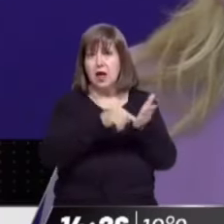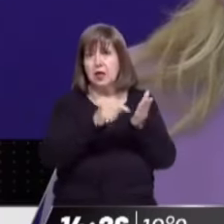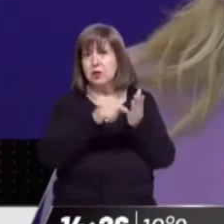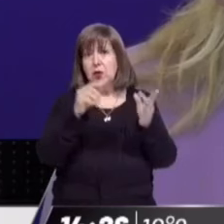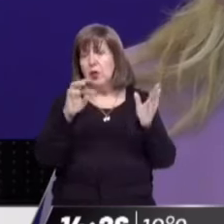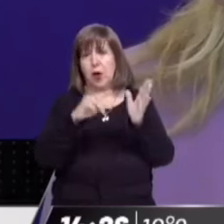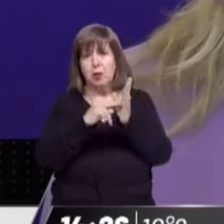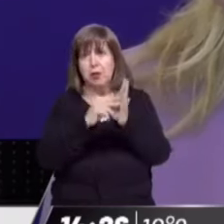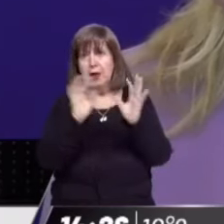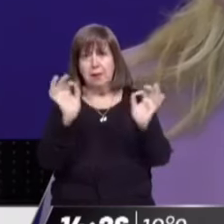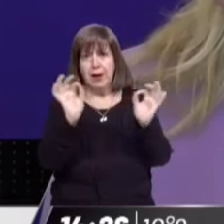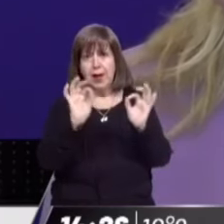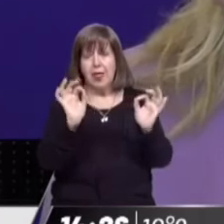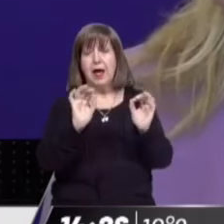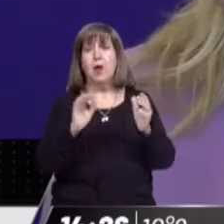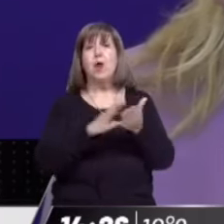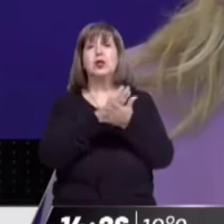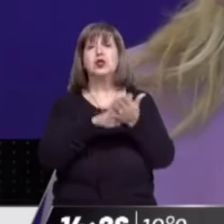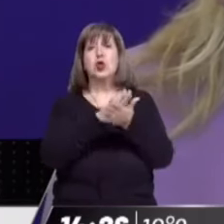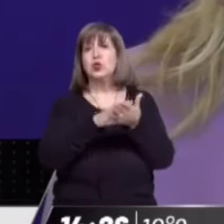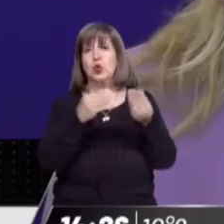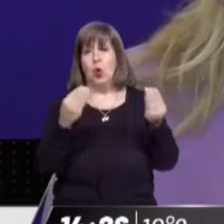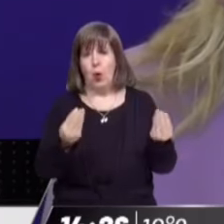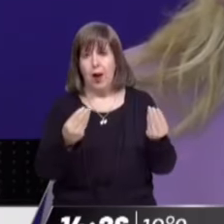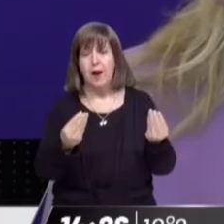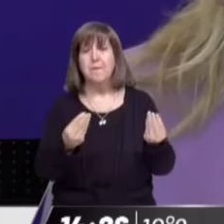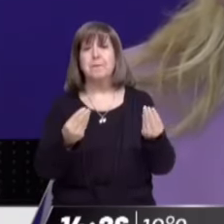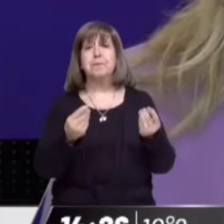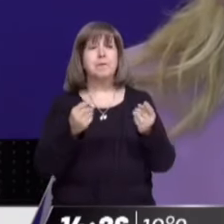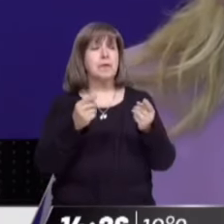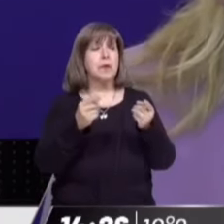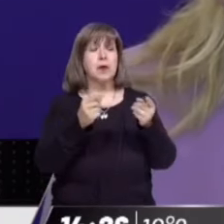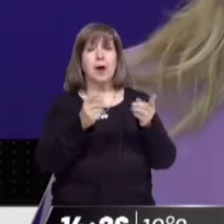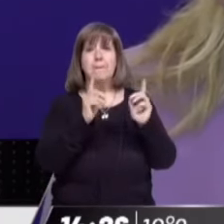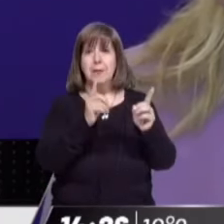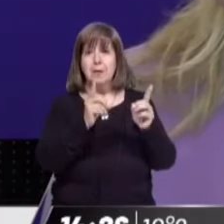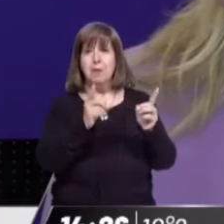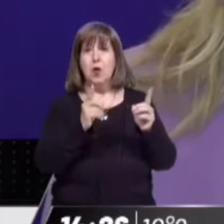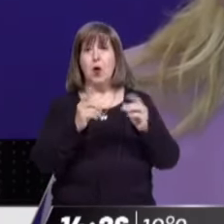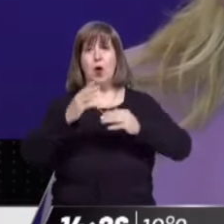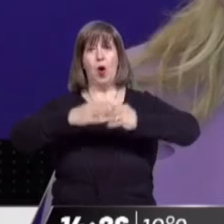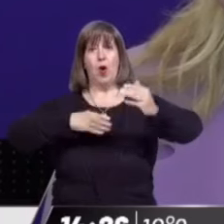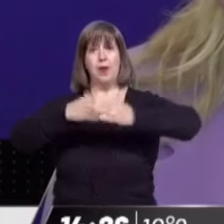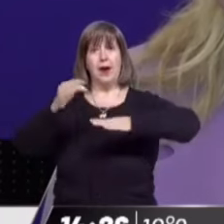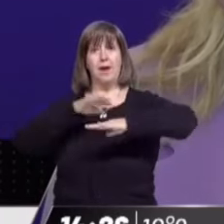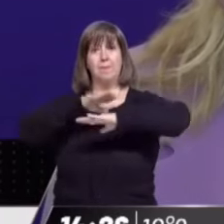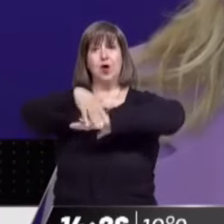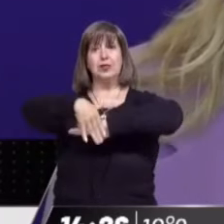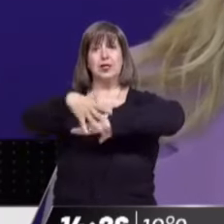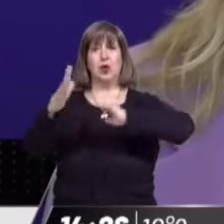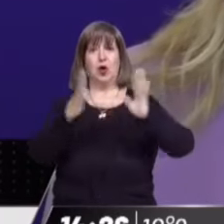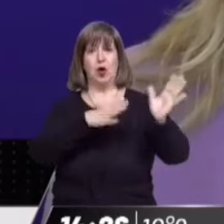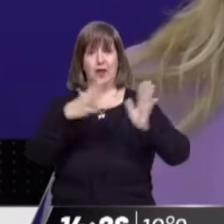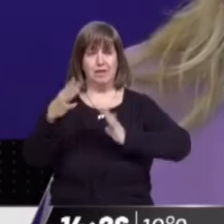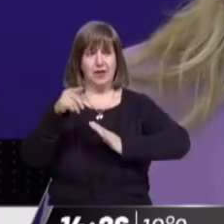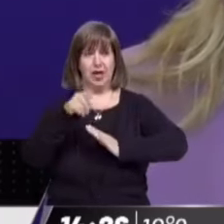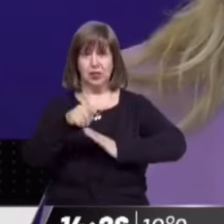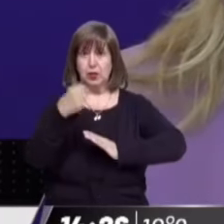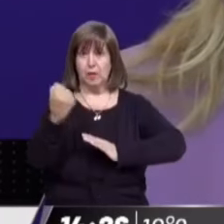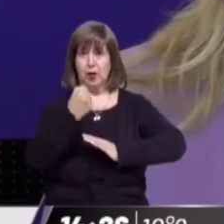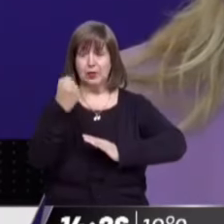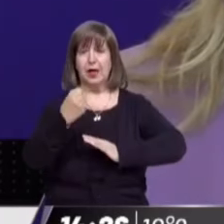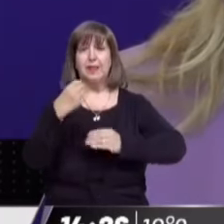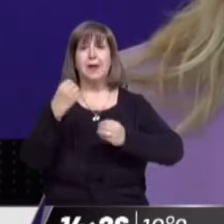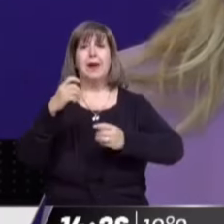ahí está y cuál fue la la solución seguir teniendo en cuenta la obra por tesoro ento para cuando en el